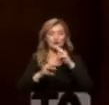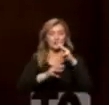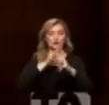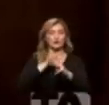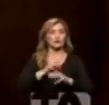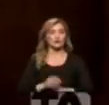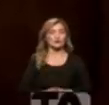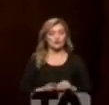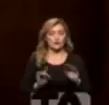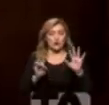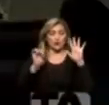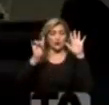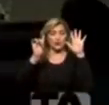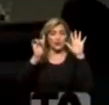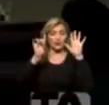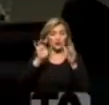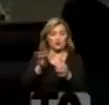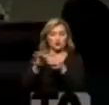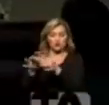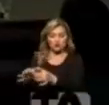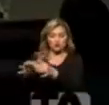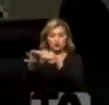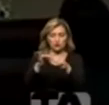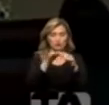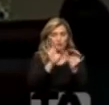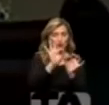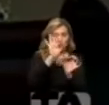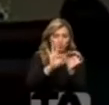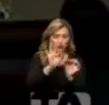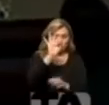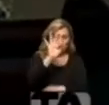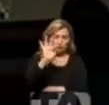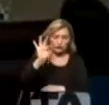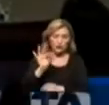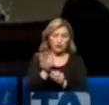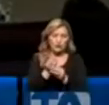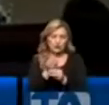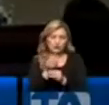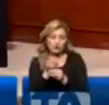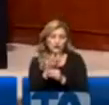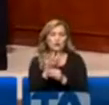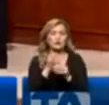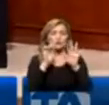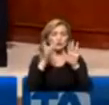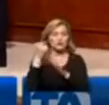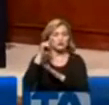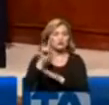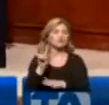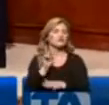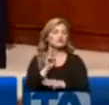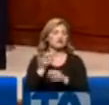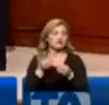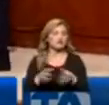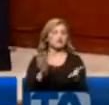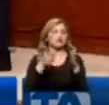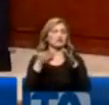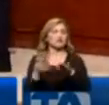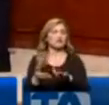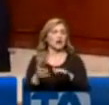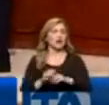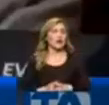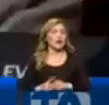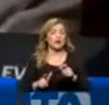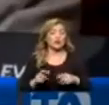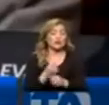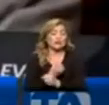Encendieron 6 velas en memoria de los 6 millones de víctimas que dejó el holocausto. Las encendieron sobrevivientes y sus